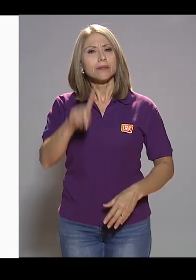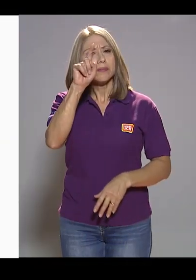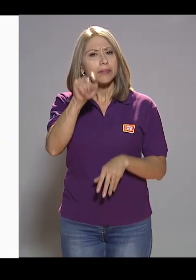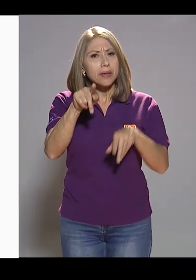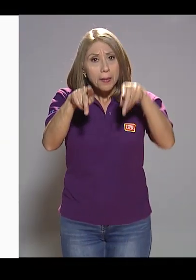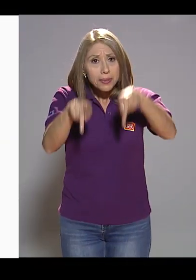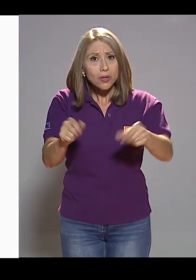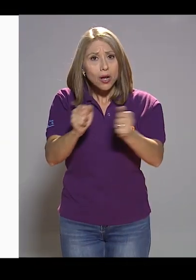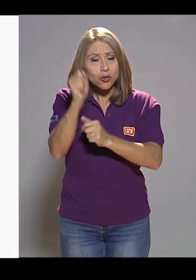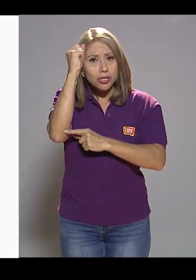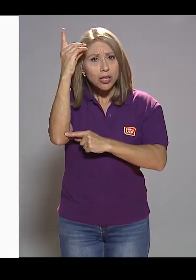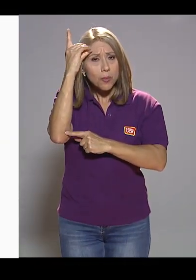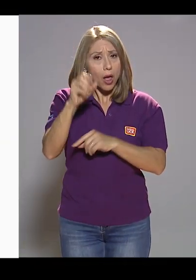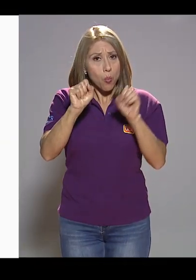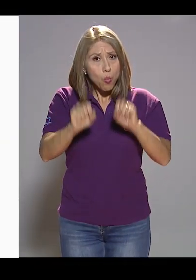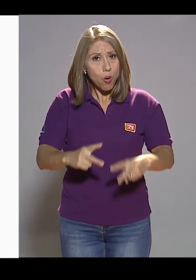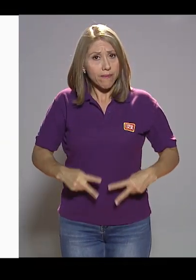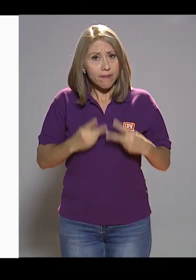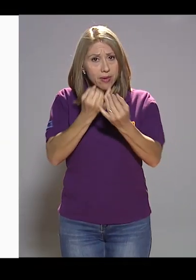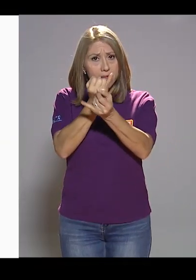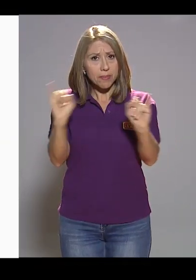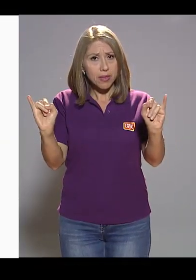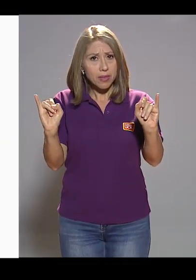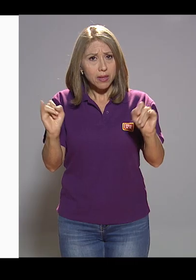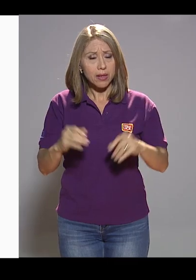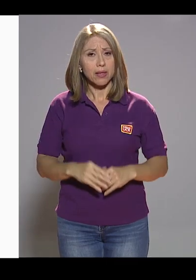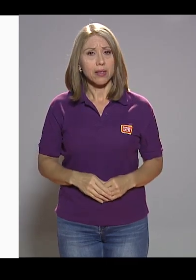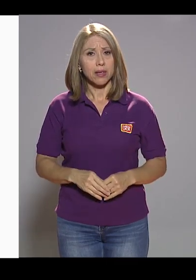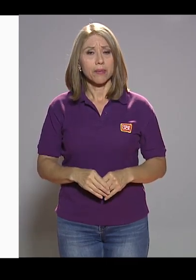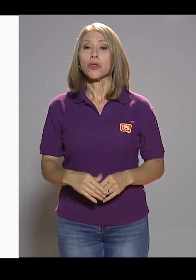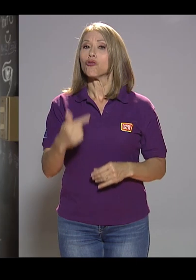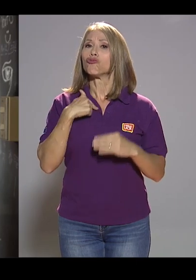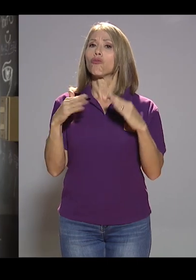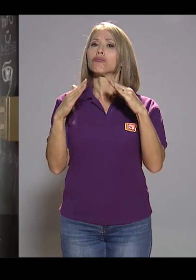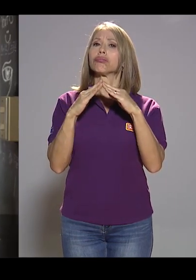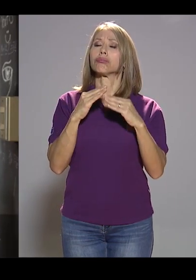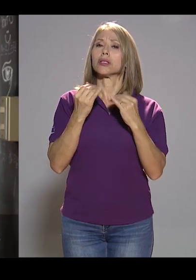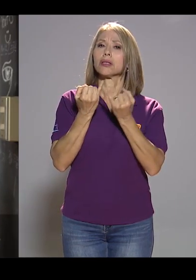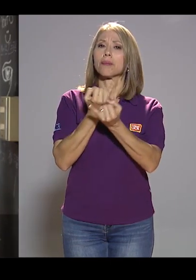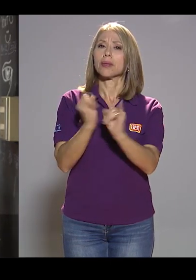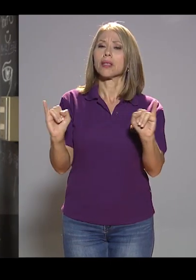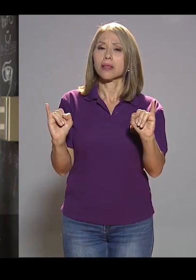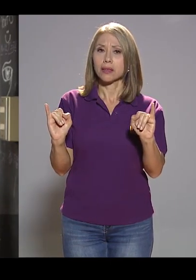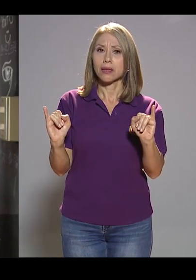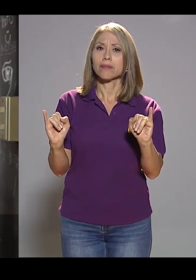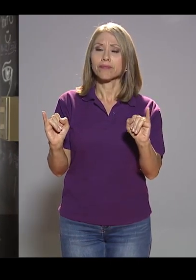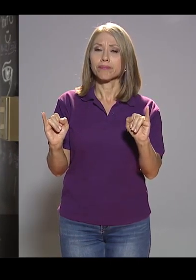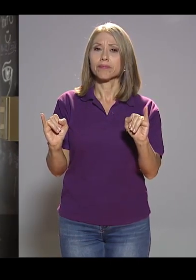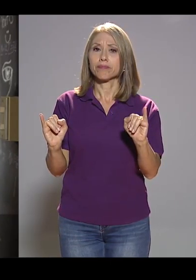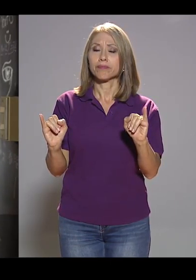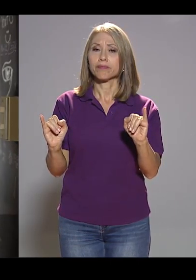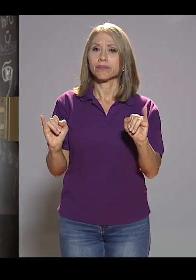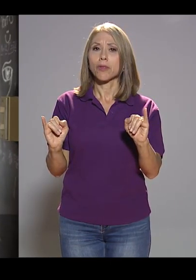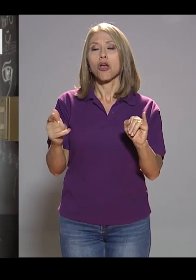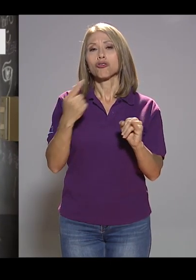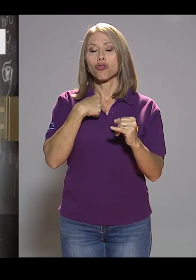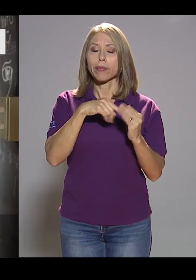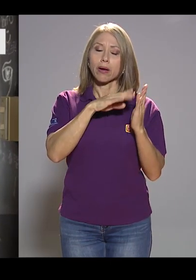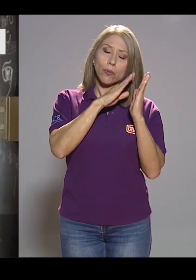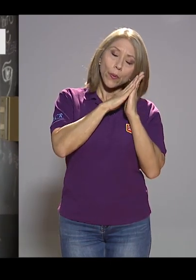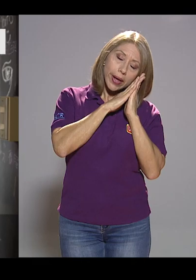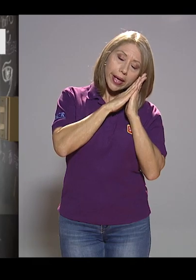¿Una persona con síndrome de Down puede vivir de forma independiente? Yo, vivo